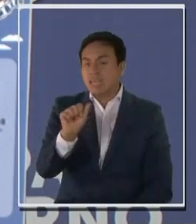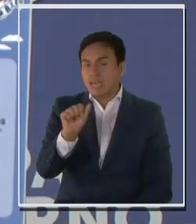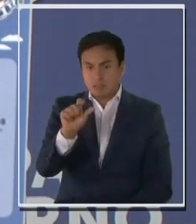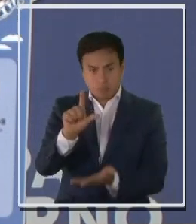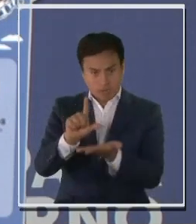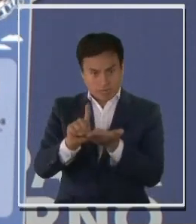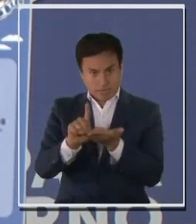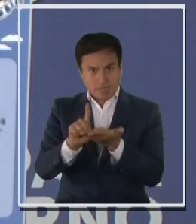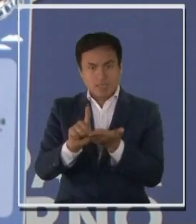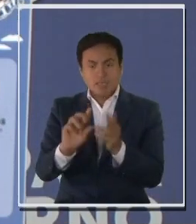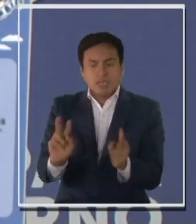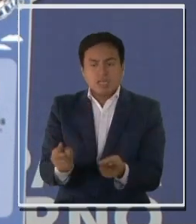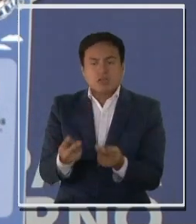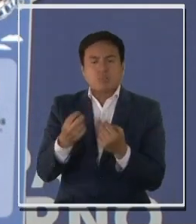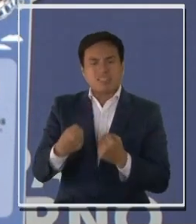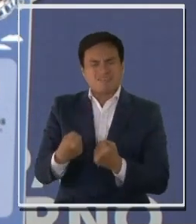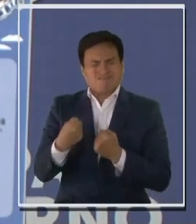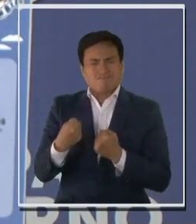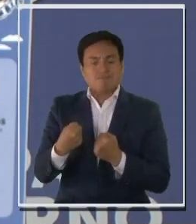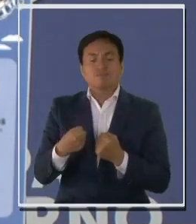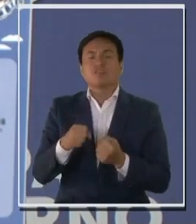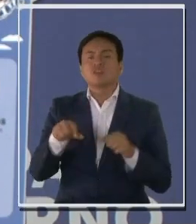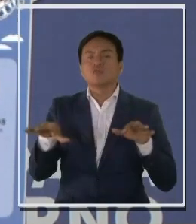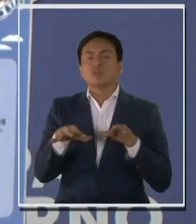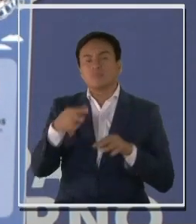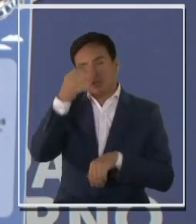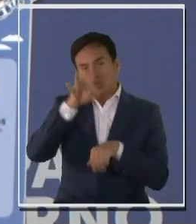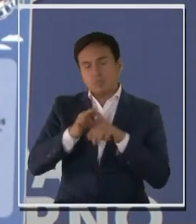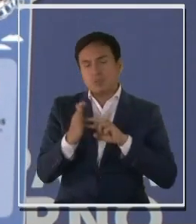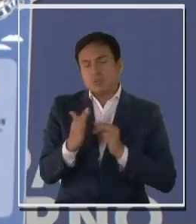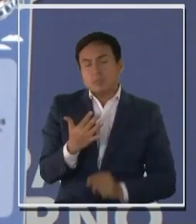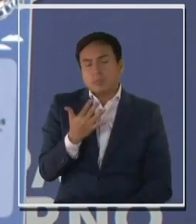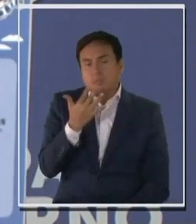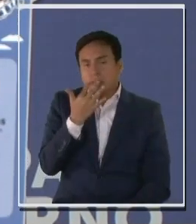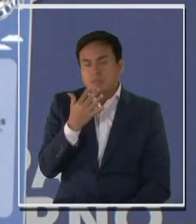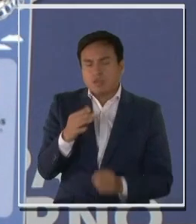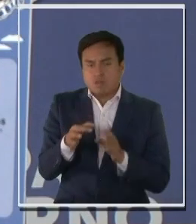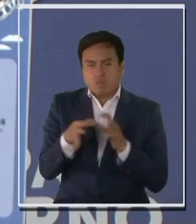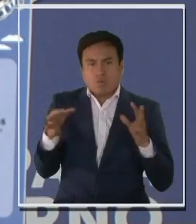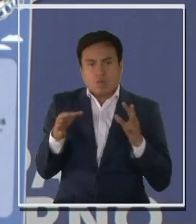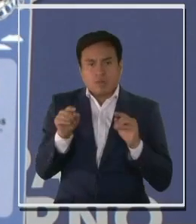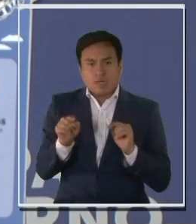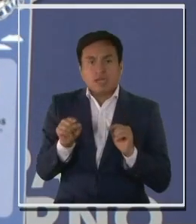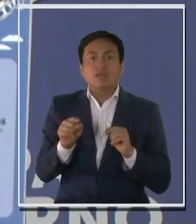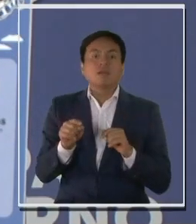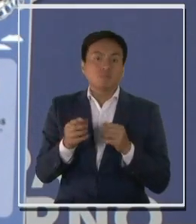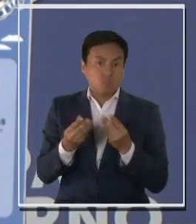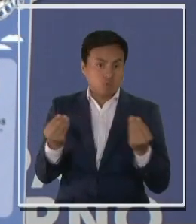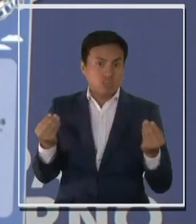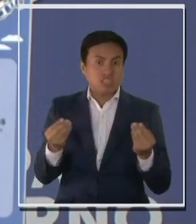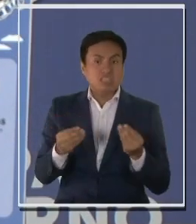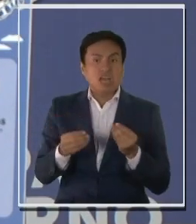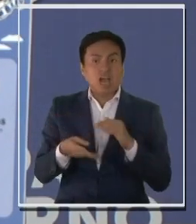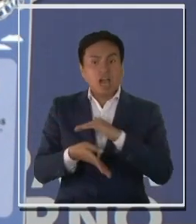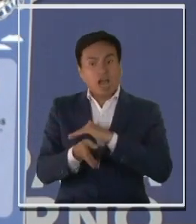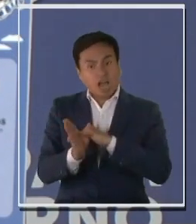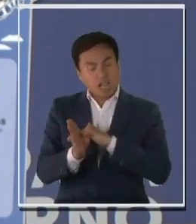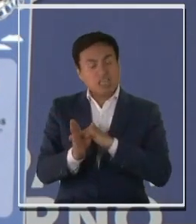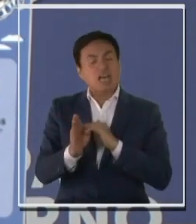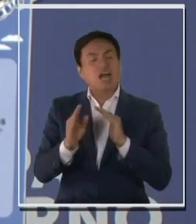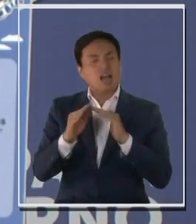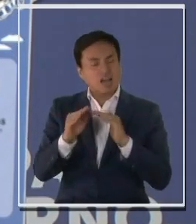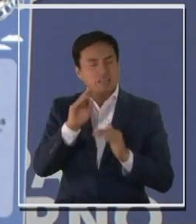estas salas de recuperación que se usan para la patología respiratoria aguda y que probablemente muchas de las altas van a también